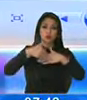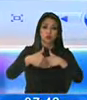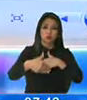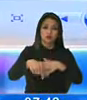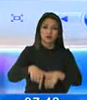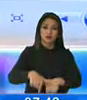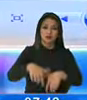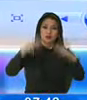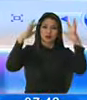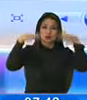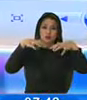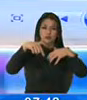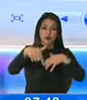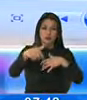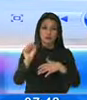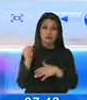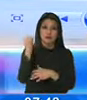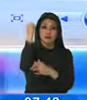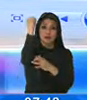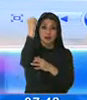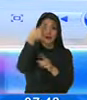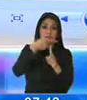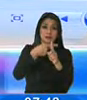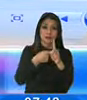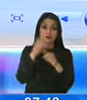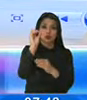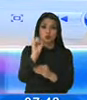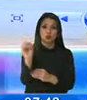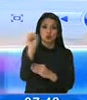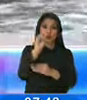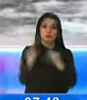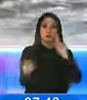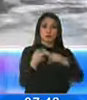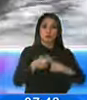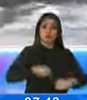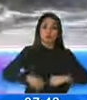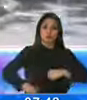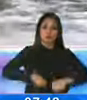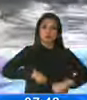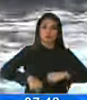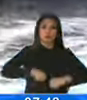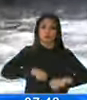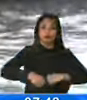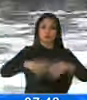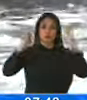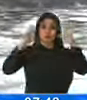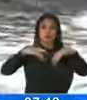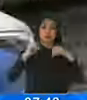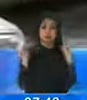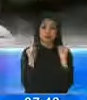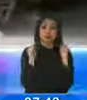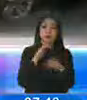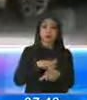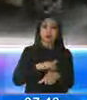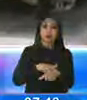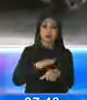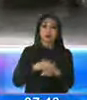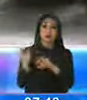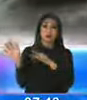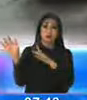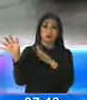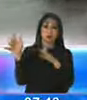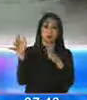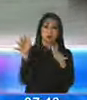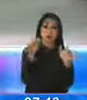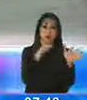o época lluviosa, se da desde los meses de octubre hasta el mes de mayo. La lluvia y las bajas temperaturas son productos del ingreso de masas húmedas de